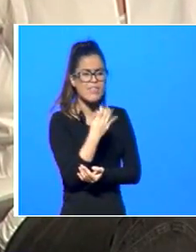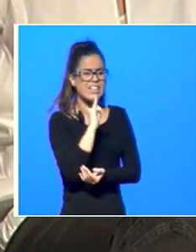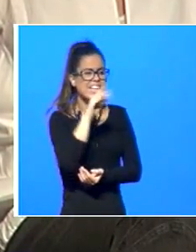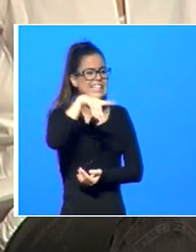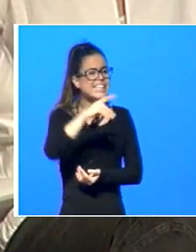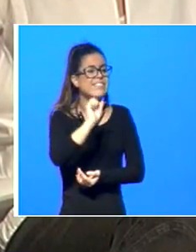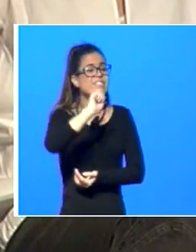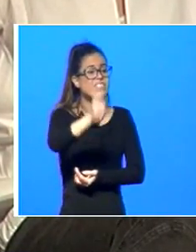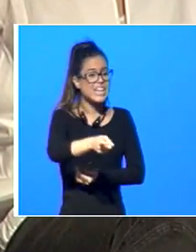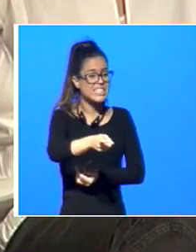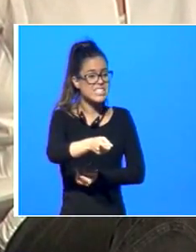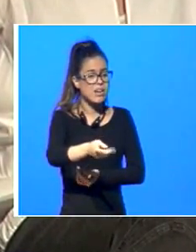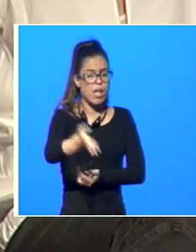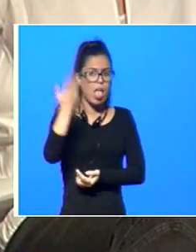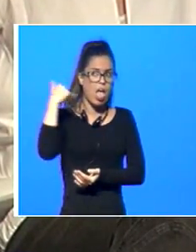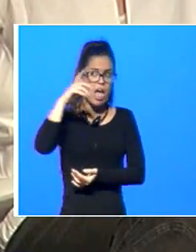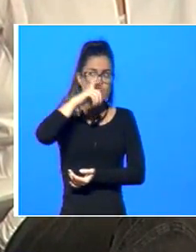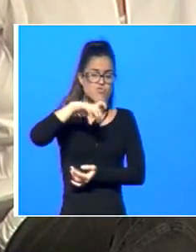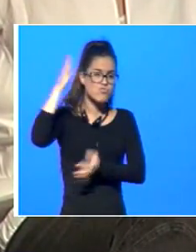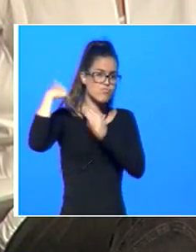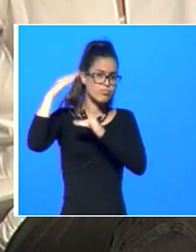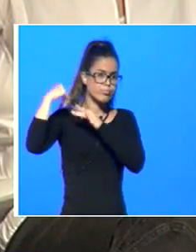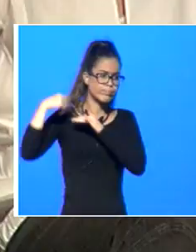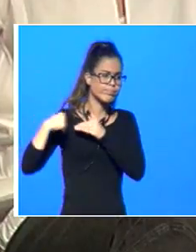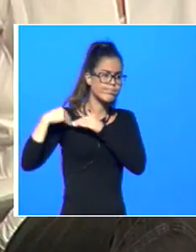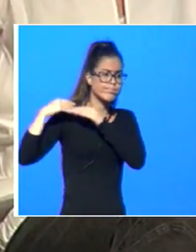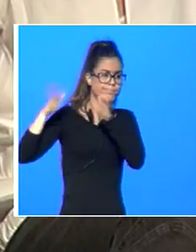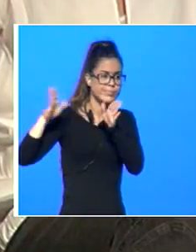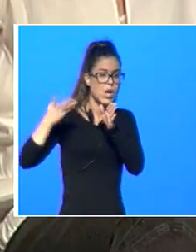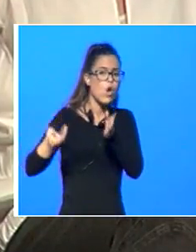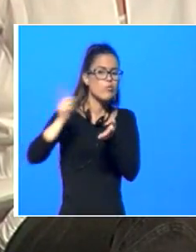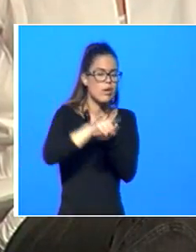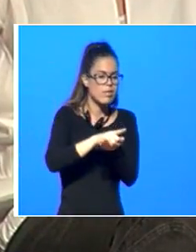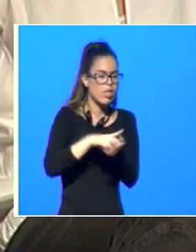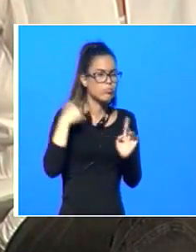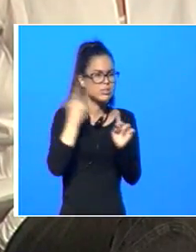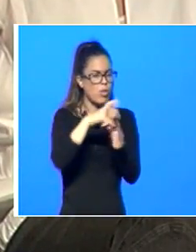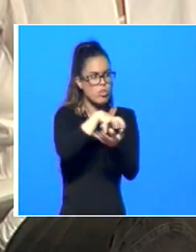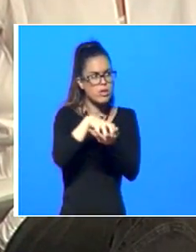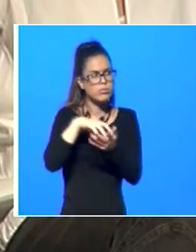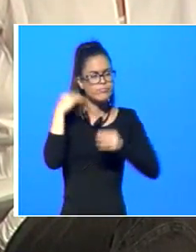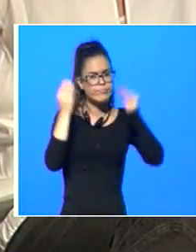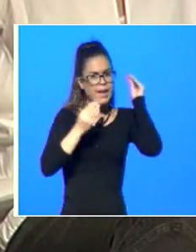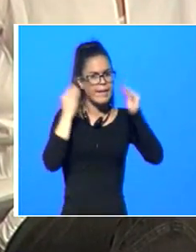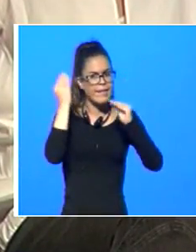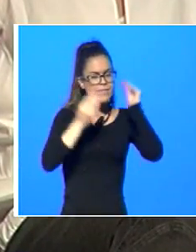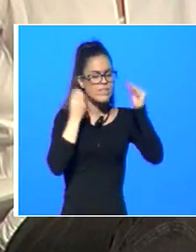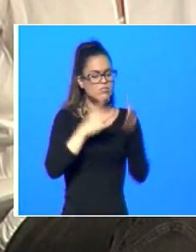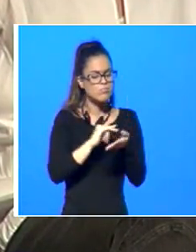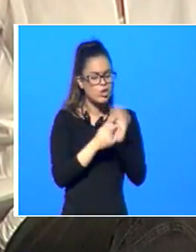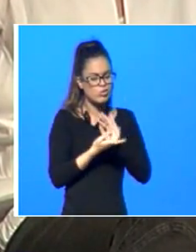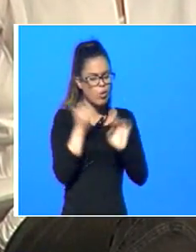se publicó hace unos pocos años, para que los centros hagan una reflexión sobre su proyecto educativo